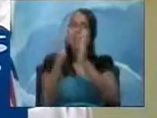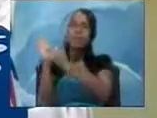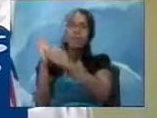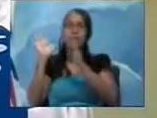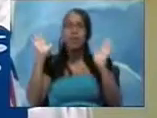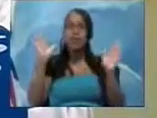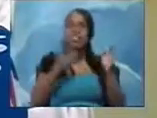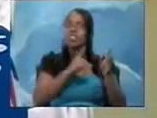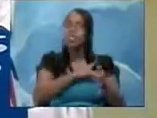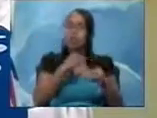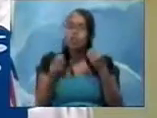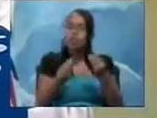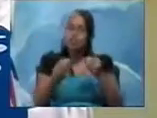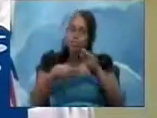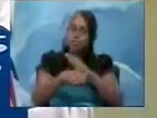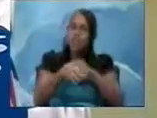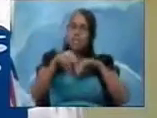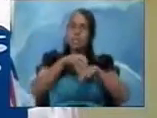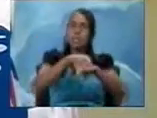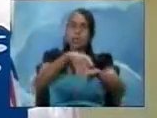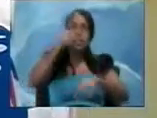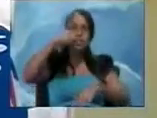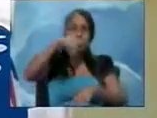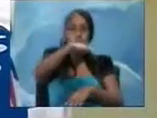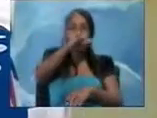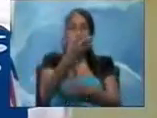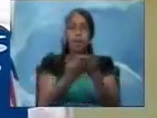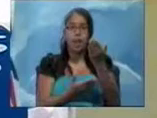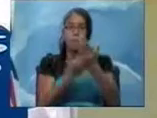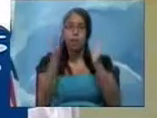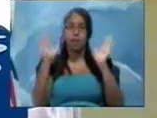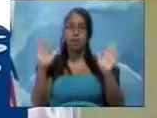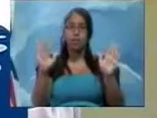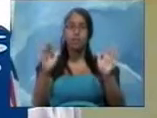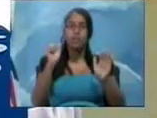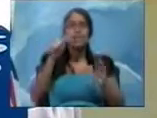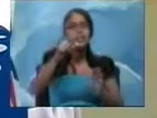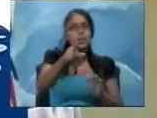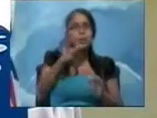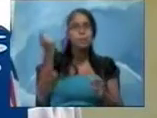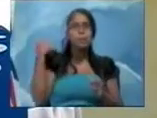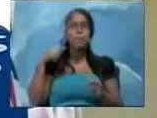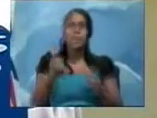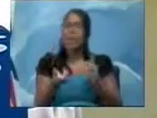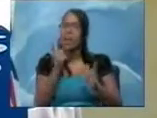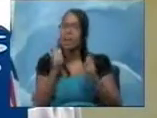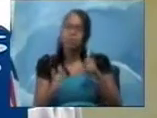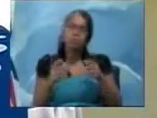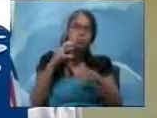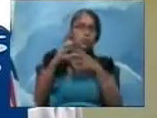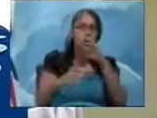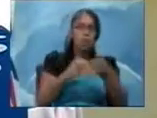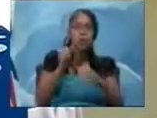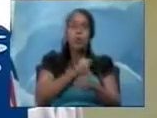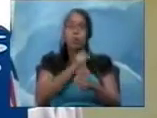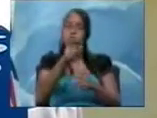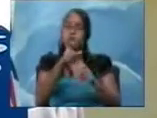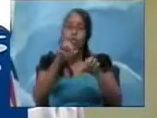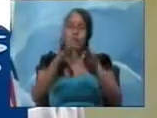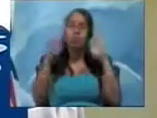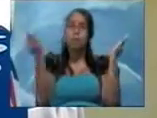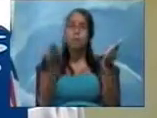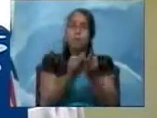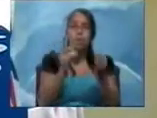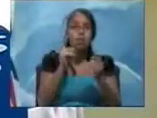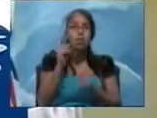cómo iba a a llevar ese pueblo de la mano si usted tiene algún inconveniente con su familia no sabe